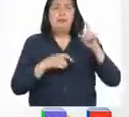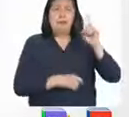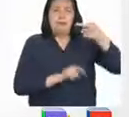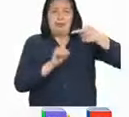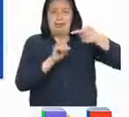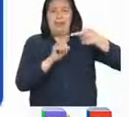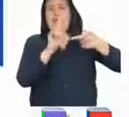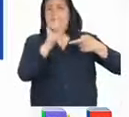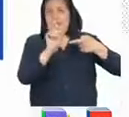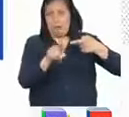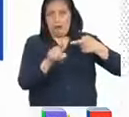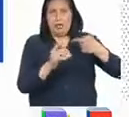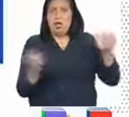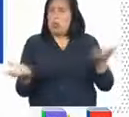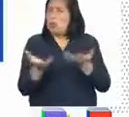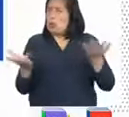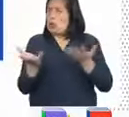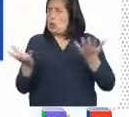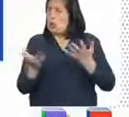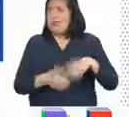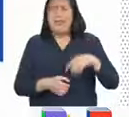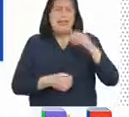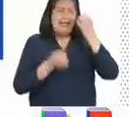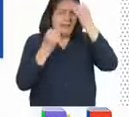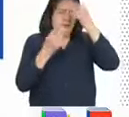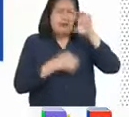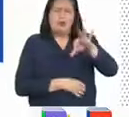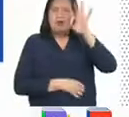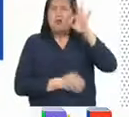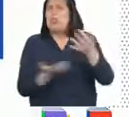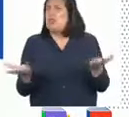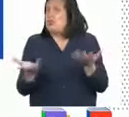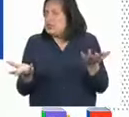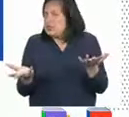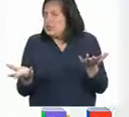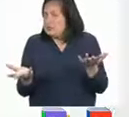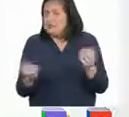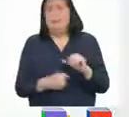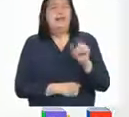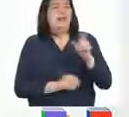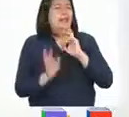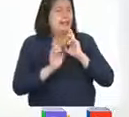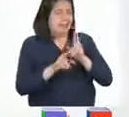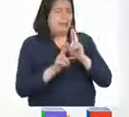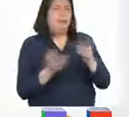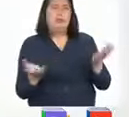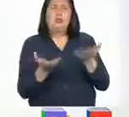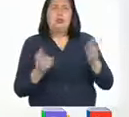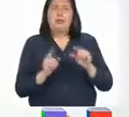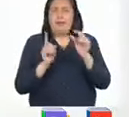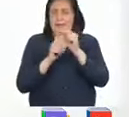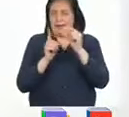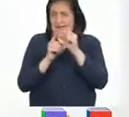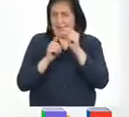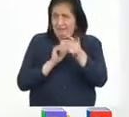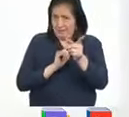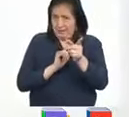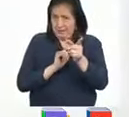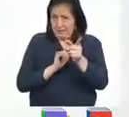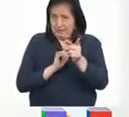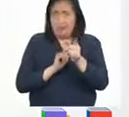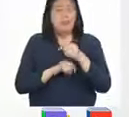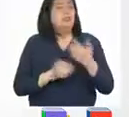primera pregunta. ¿Dónde se puede encontrar esta información? La respuesta está en una palabra clave,